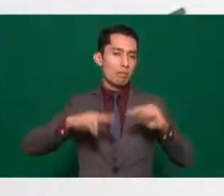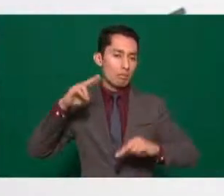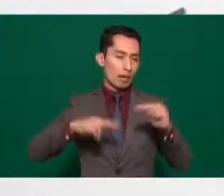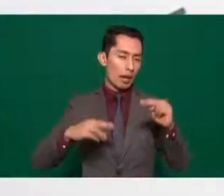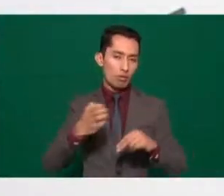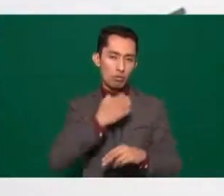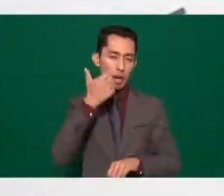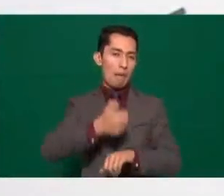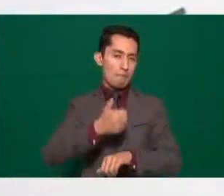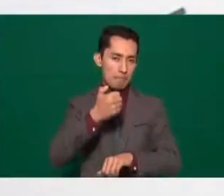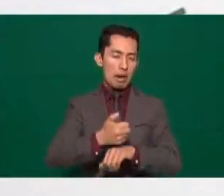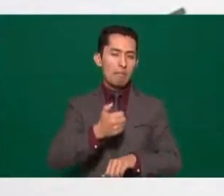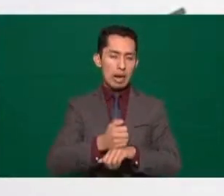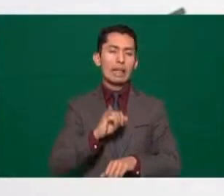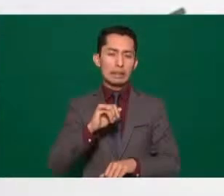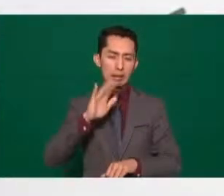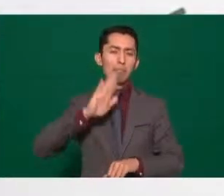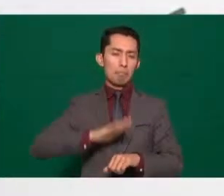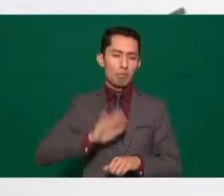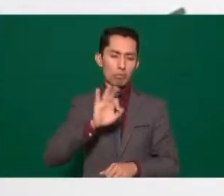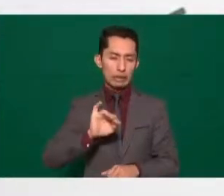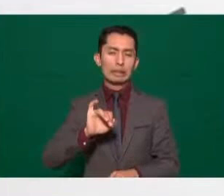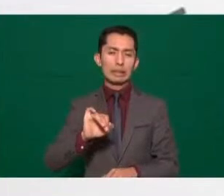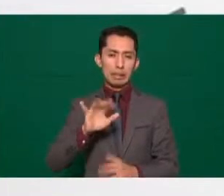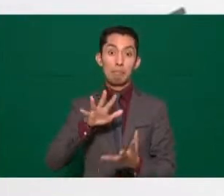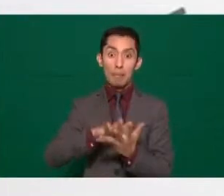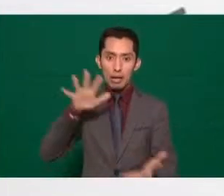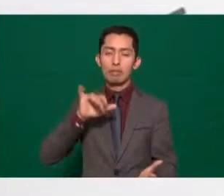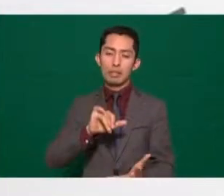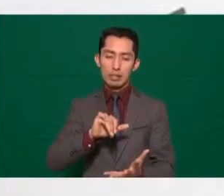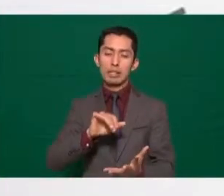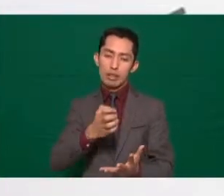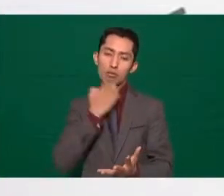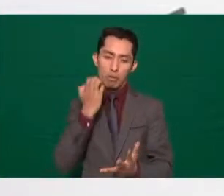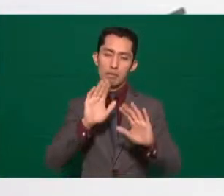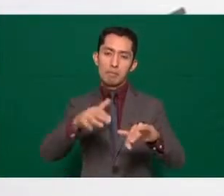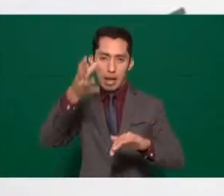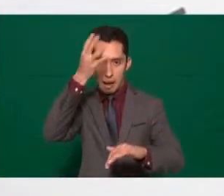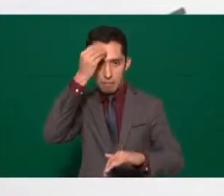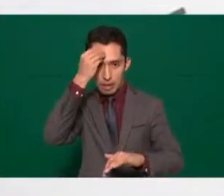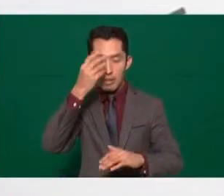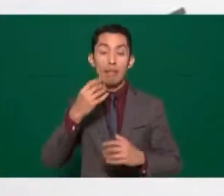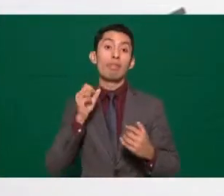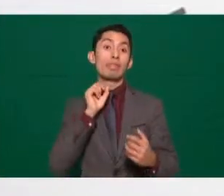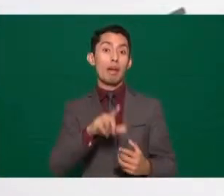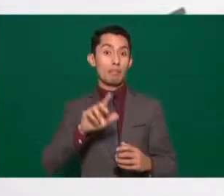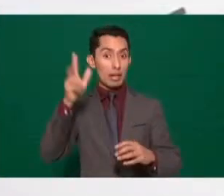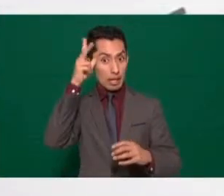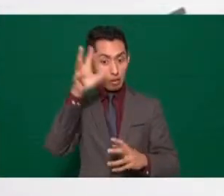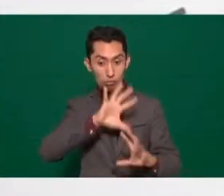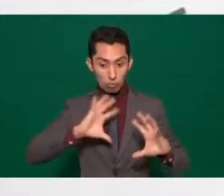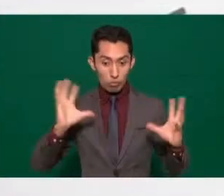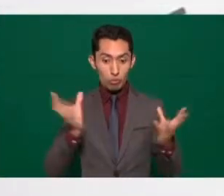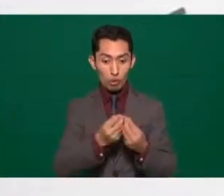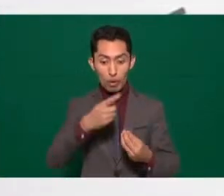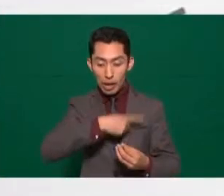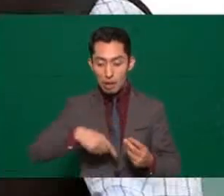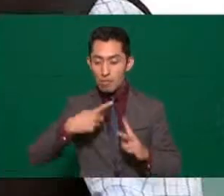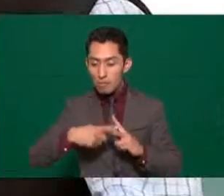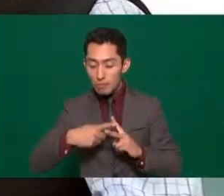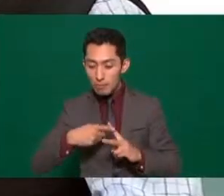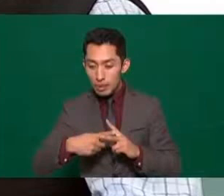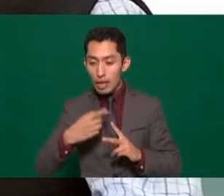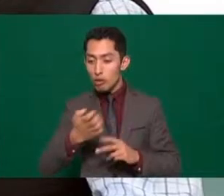primaria tiene acceso a ella. También el total de hidalguenses en edad de cursar el